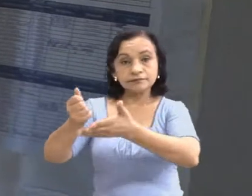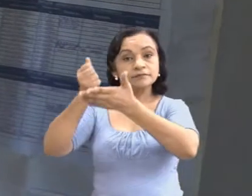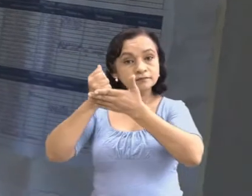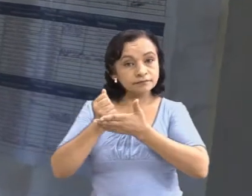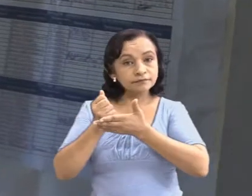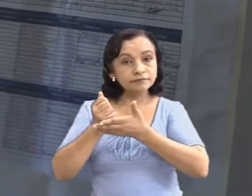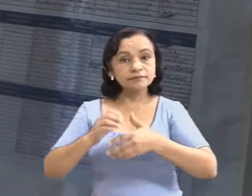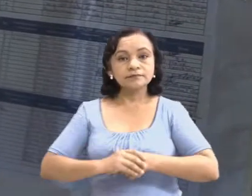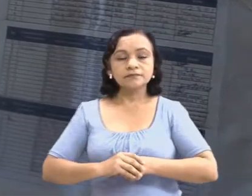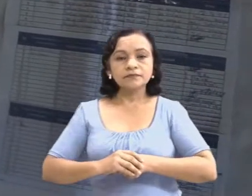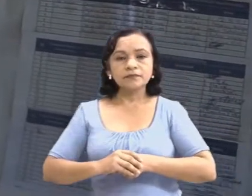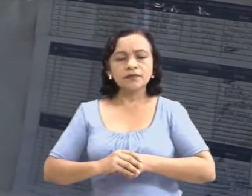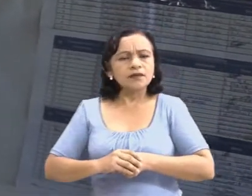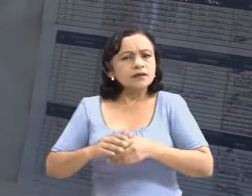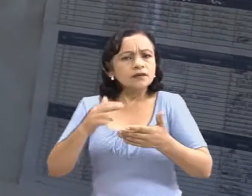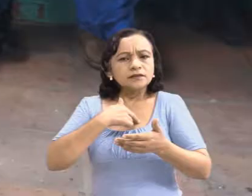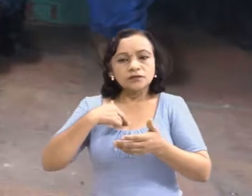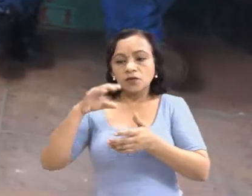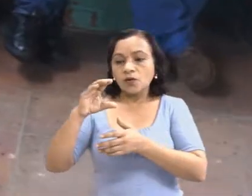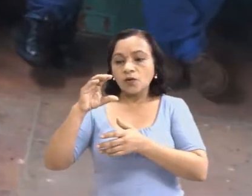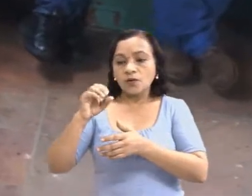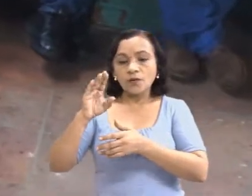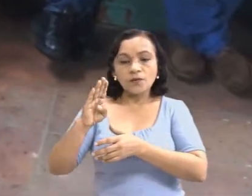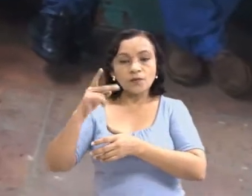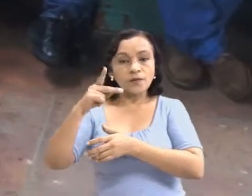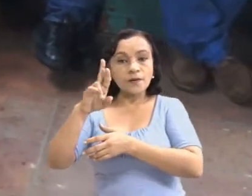Desastres, donde a los COMUPRET,